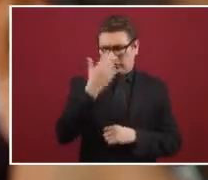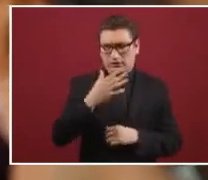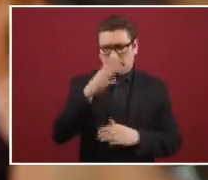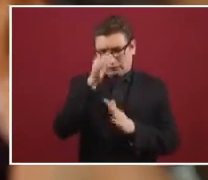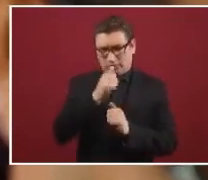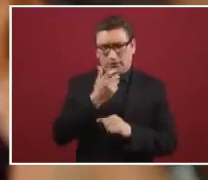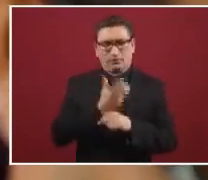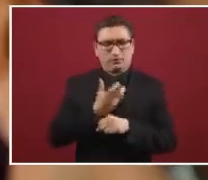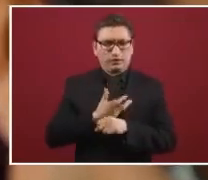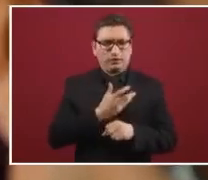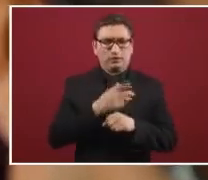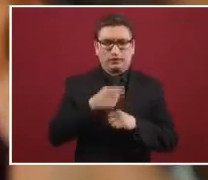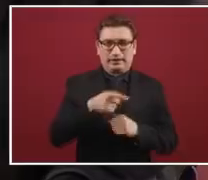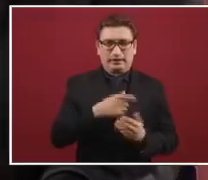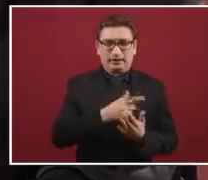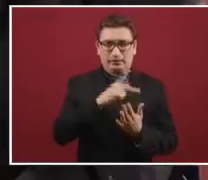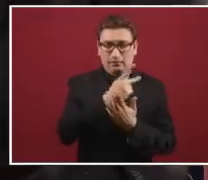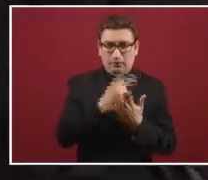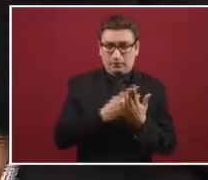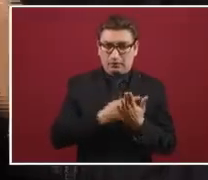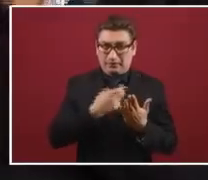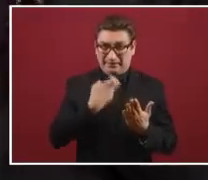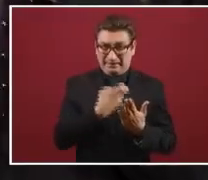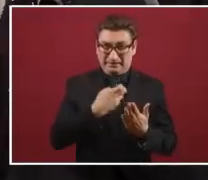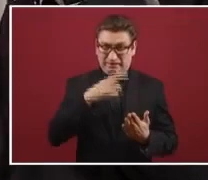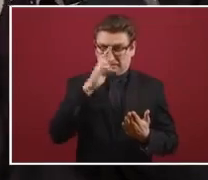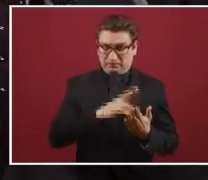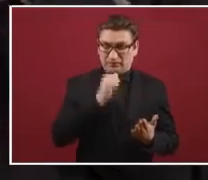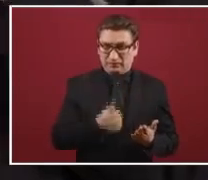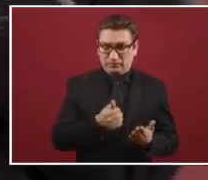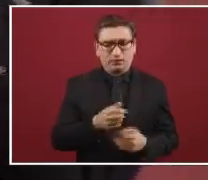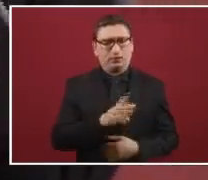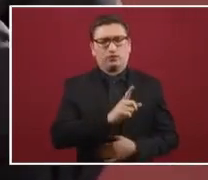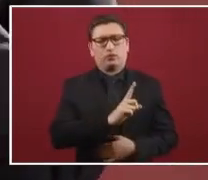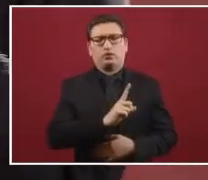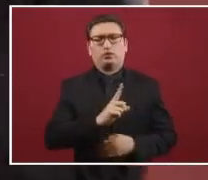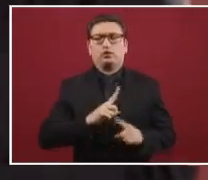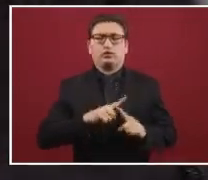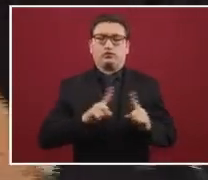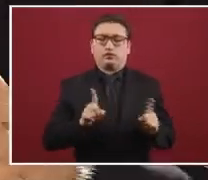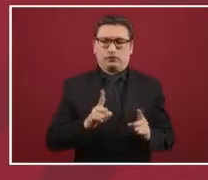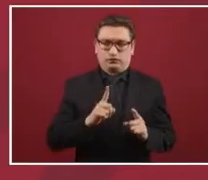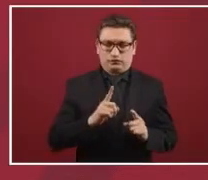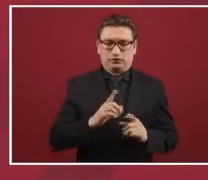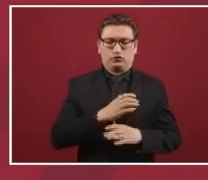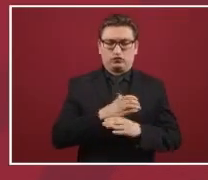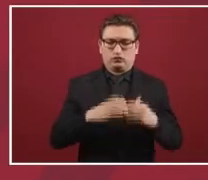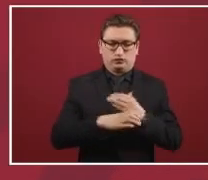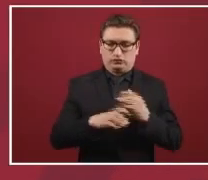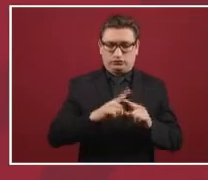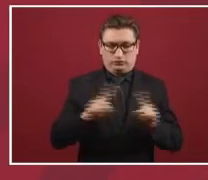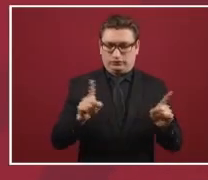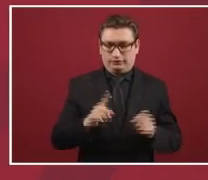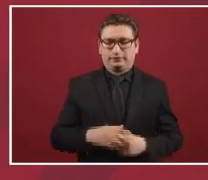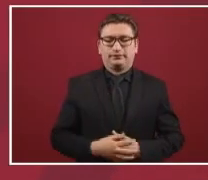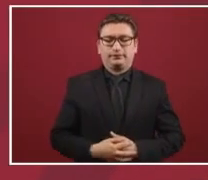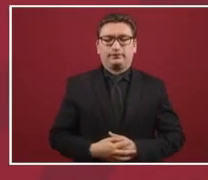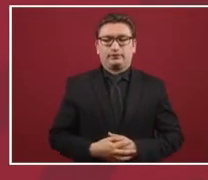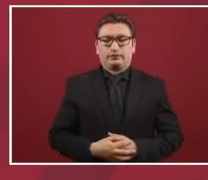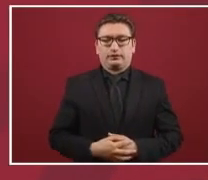Estados Unidos, ¿fue una violación? No, porque es otra cosa. De lo que estamos